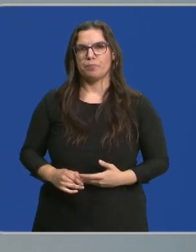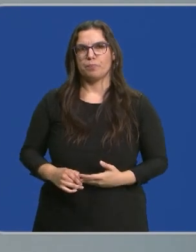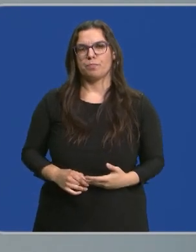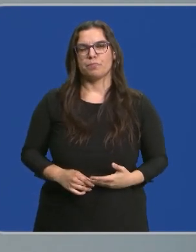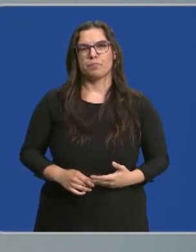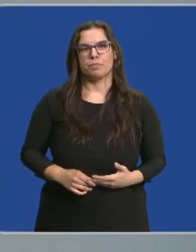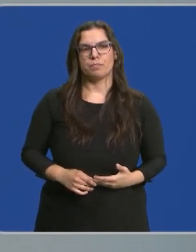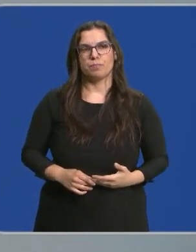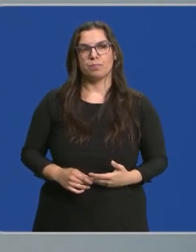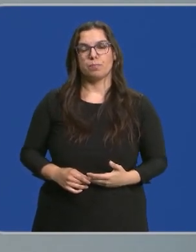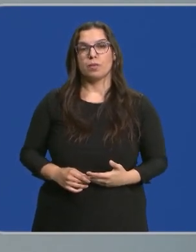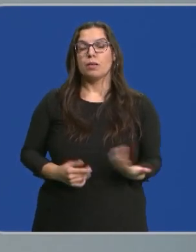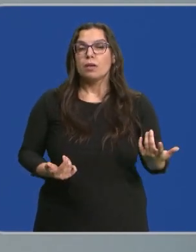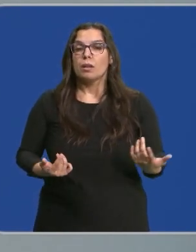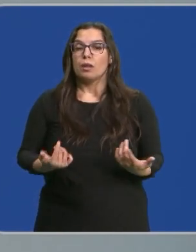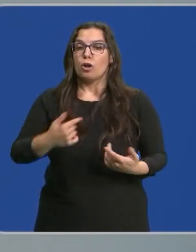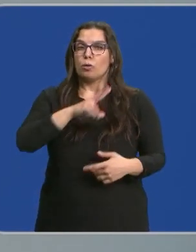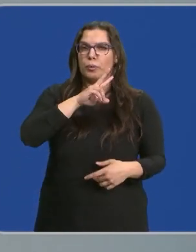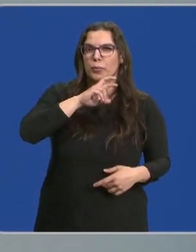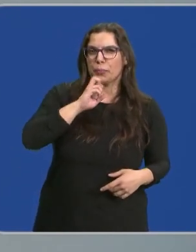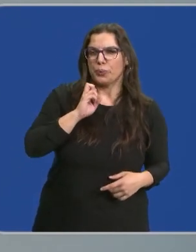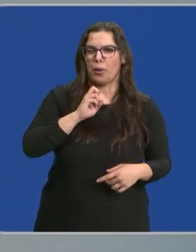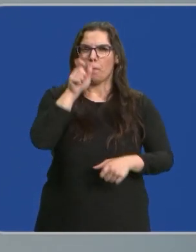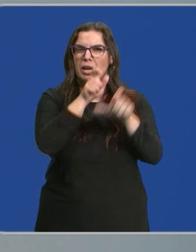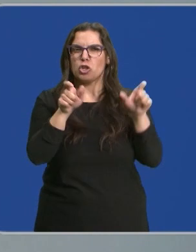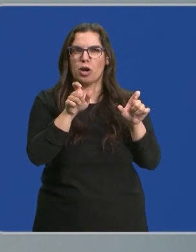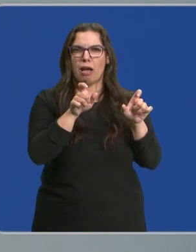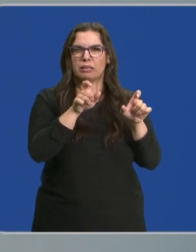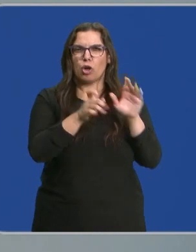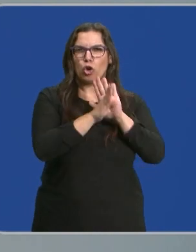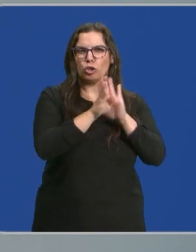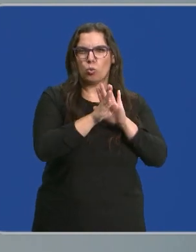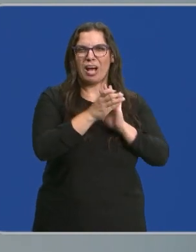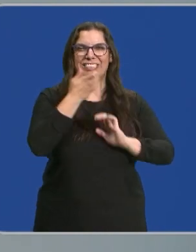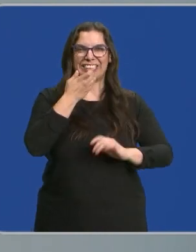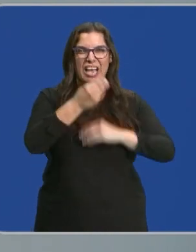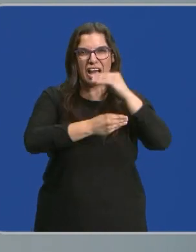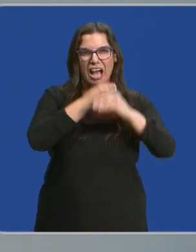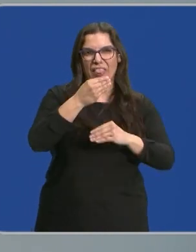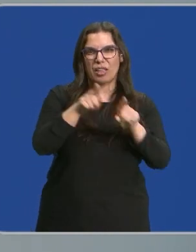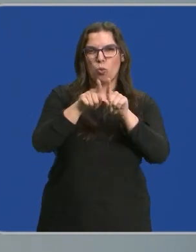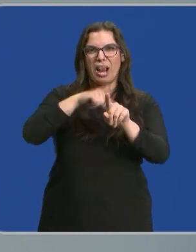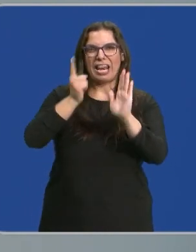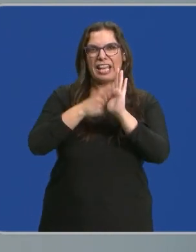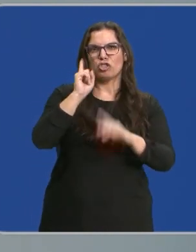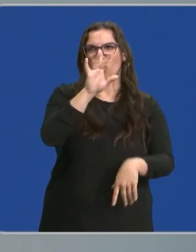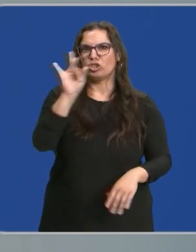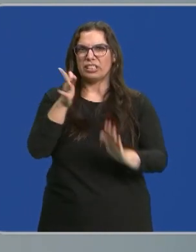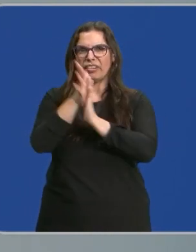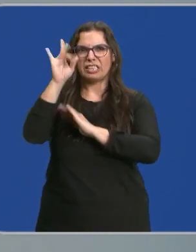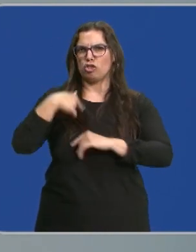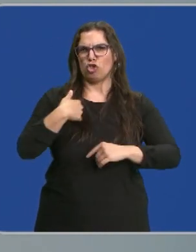Que nadie cuente conmigo para mantener en sus puestos a quienes cometan aberraciones como la ley del CISI.